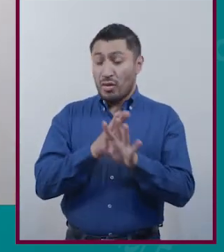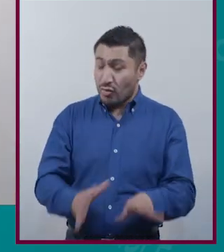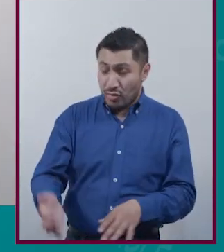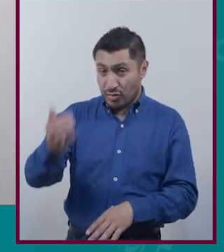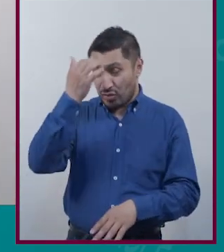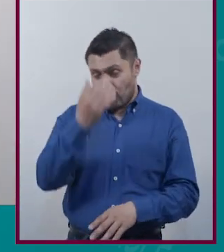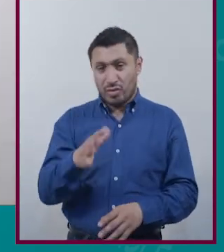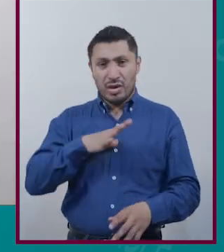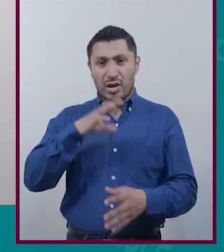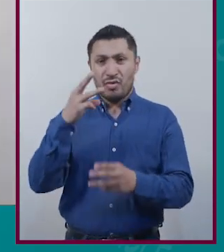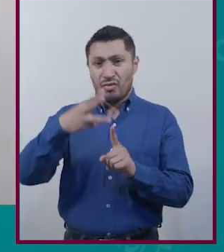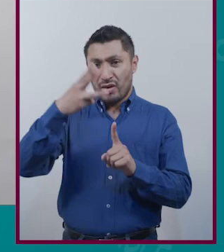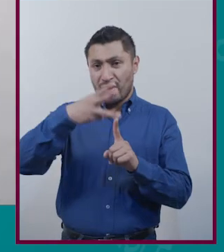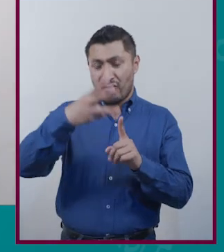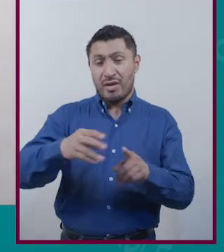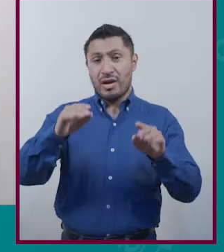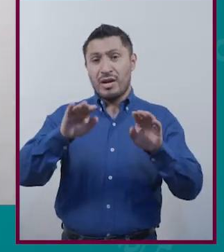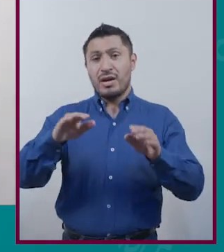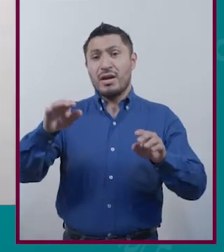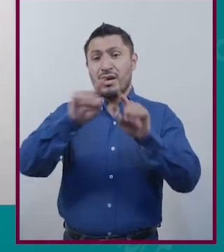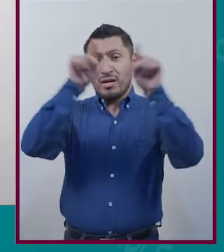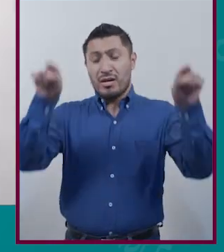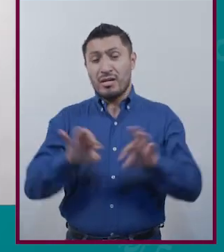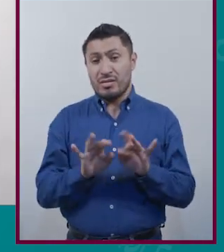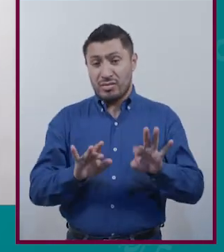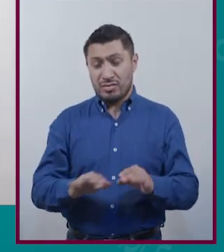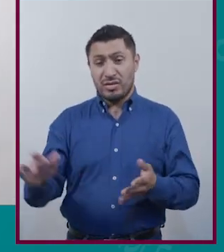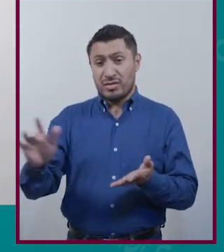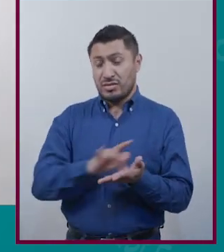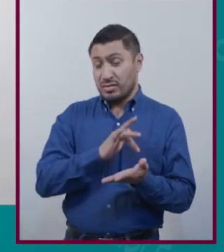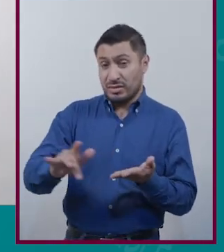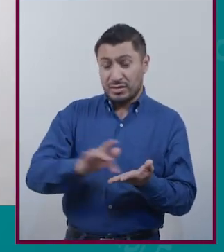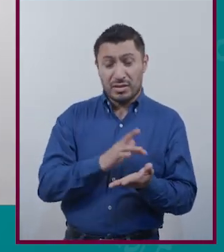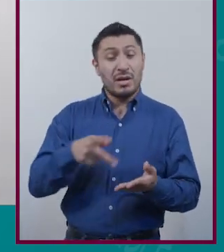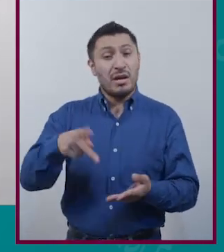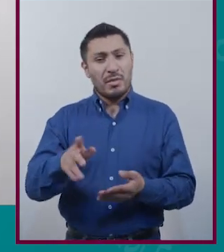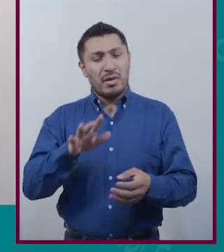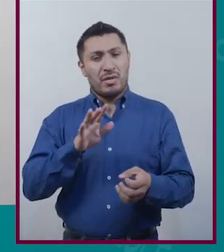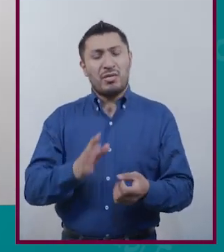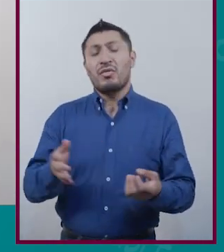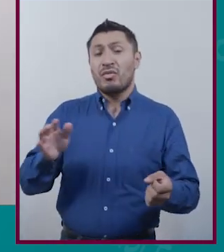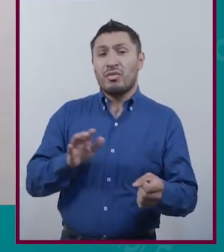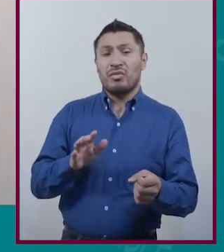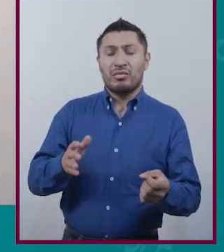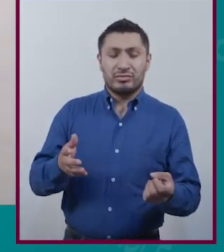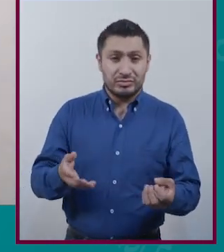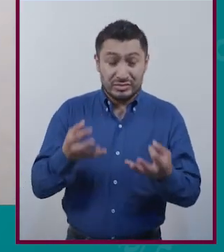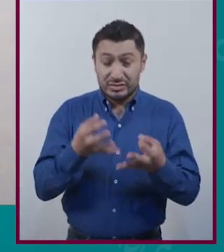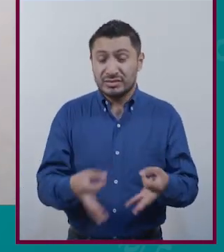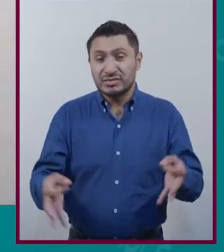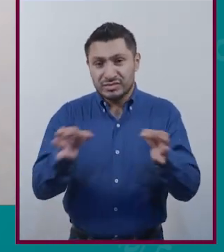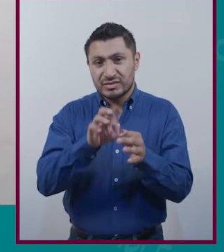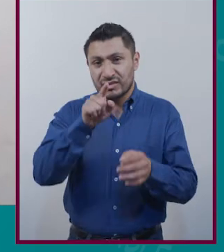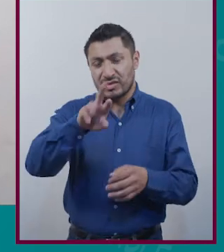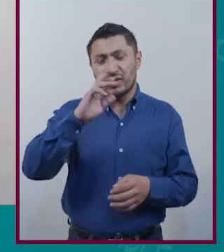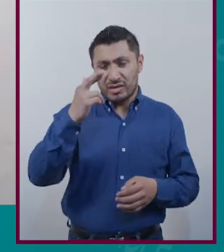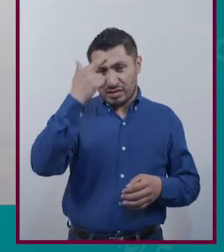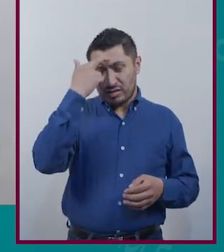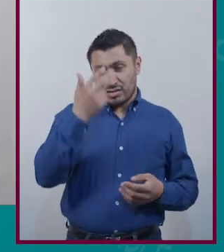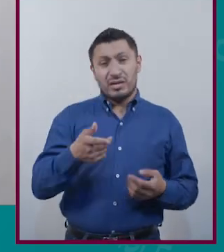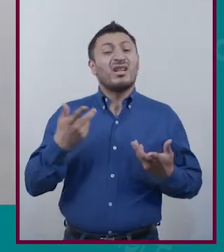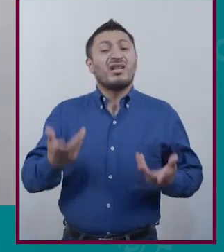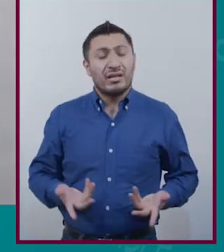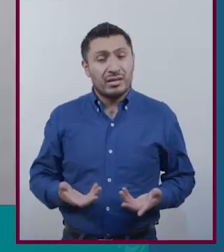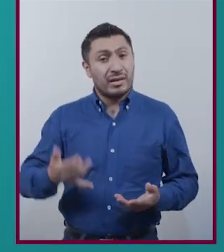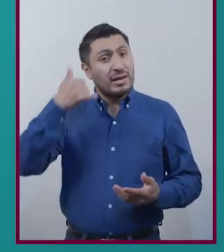tenemos computadoras, tenemos tabletas, pero lo que es claro es que lo que no se separa de la palma de nuestras manos es